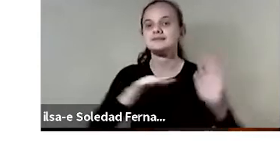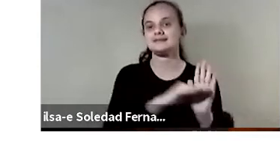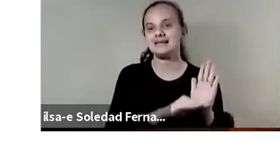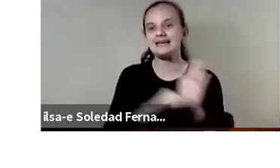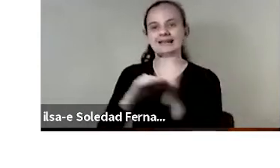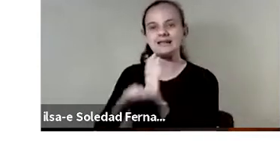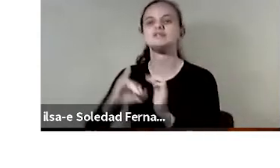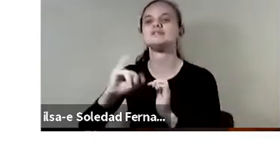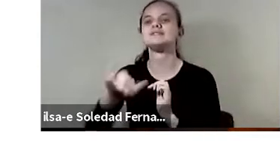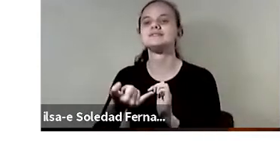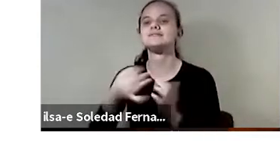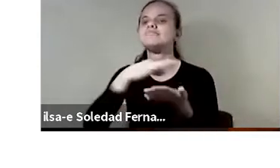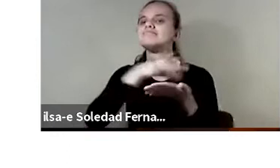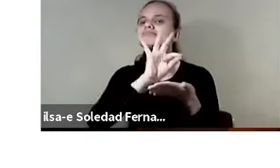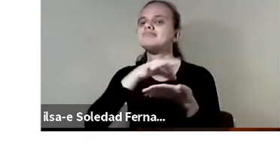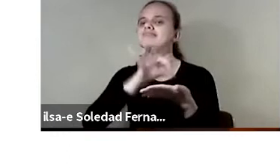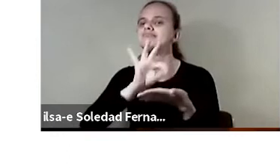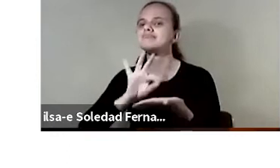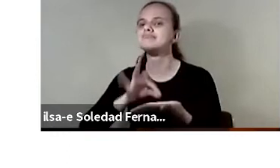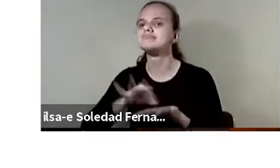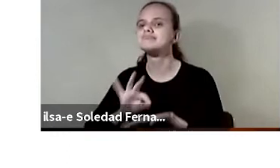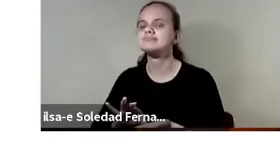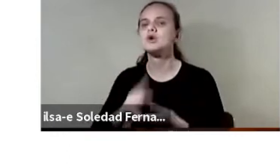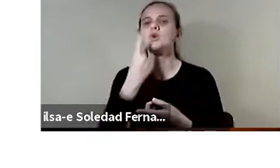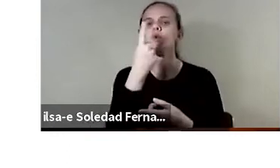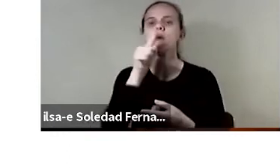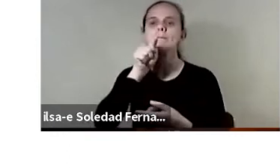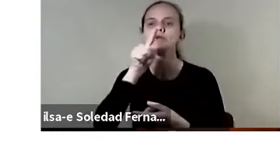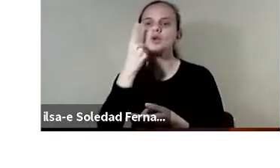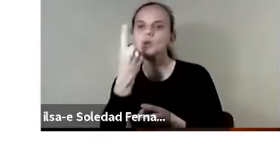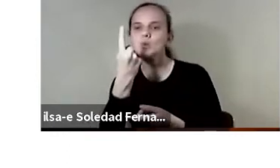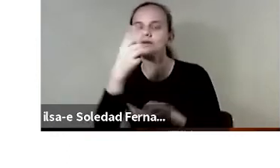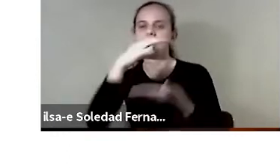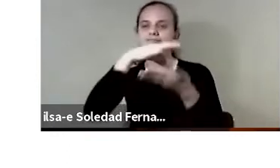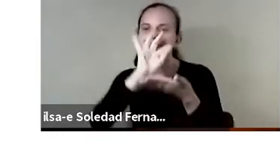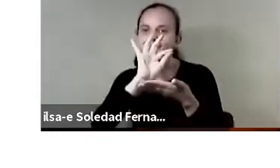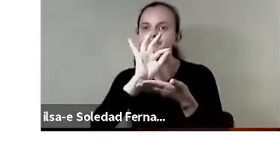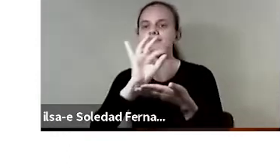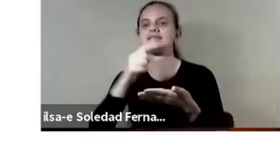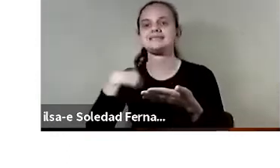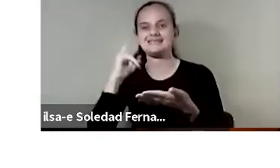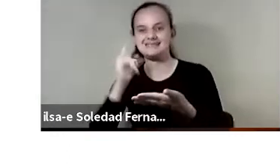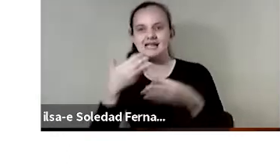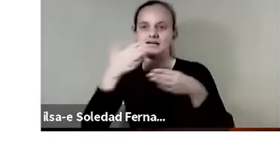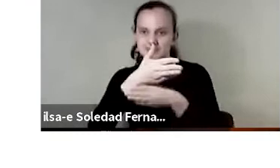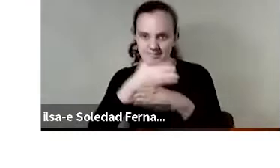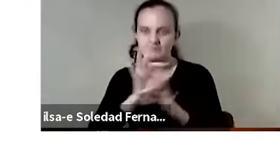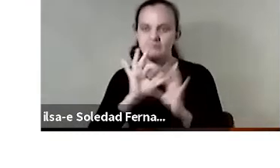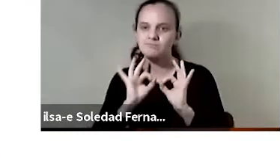las pautas son testeables. O sea que ahora sí vamos a decir, ok, estoy cumpliendo con el criterio